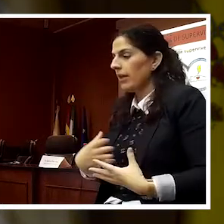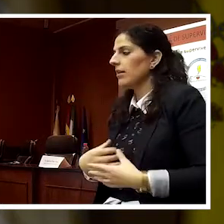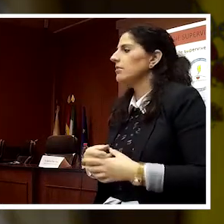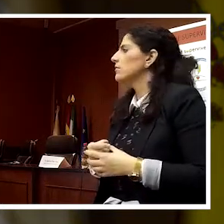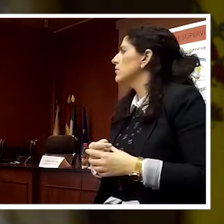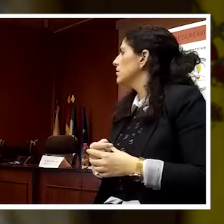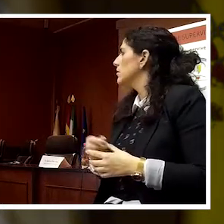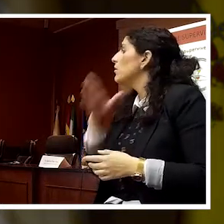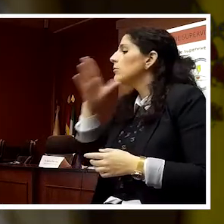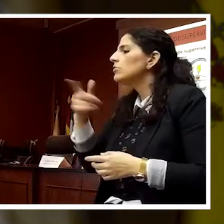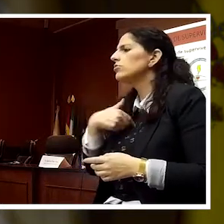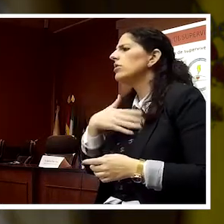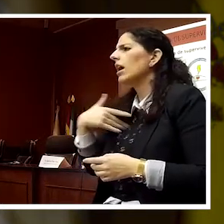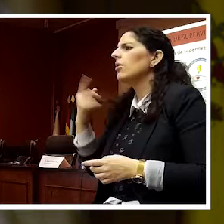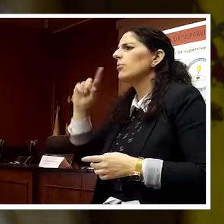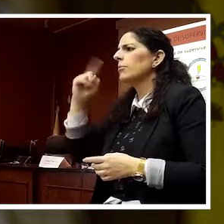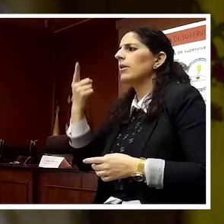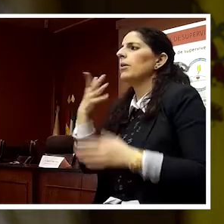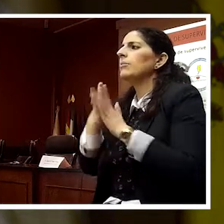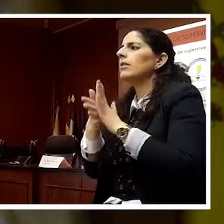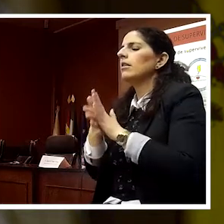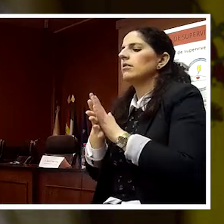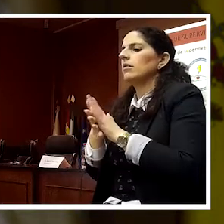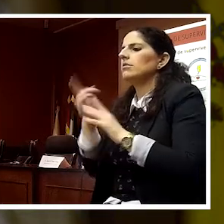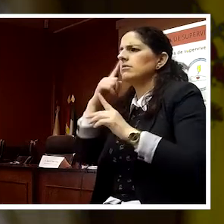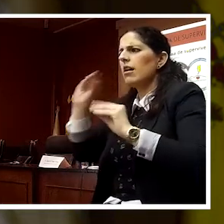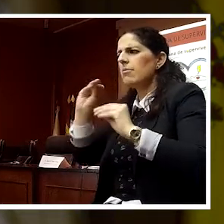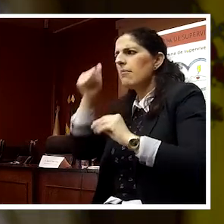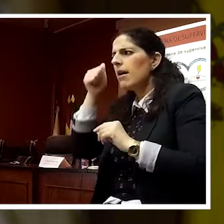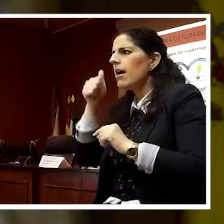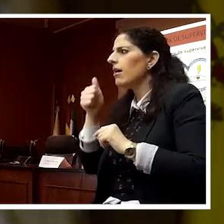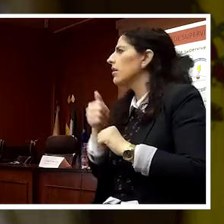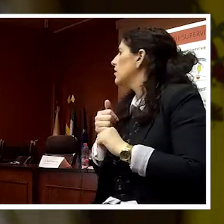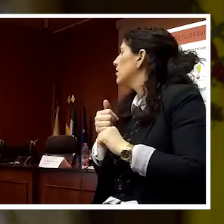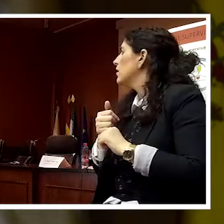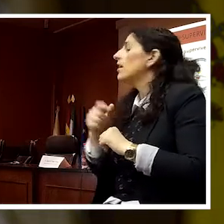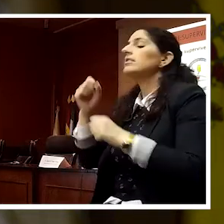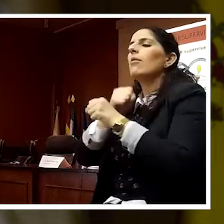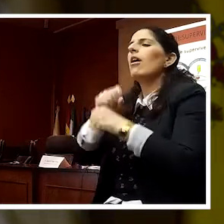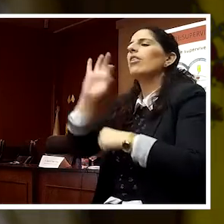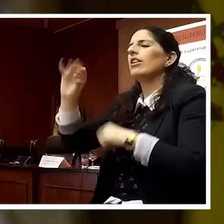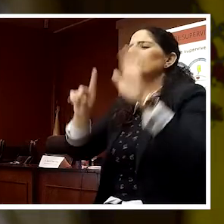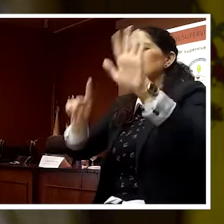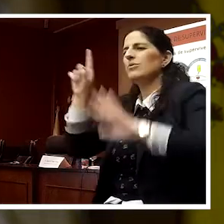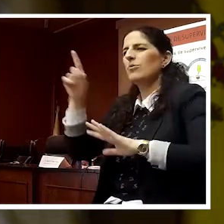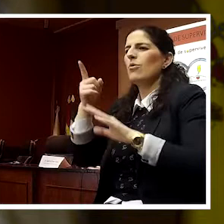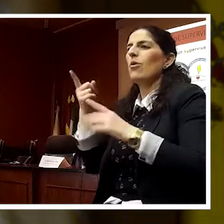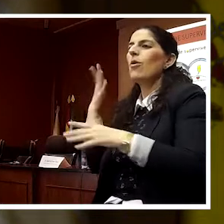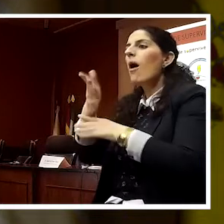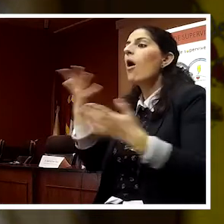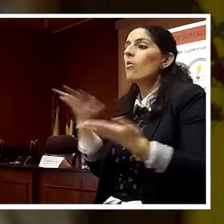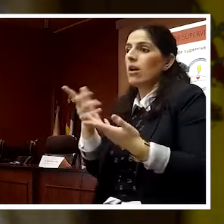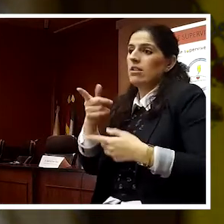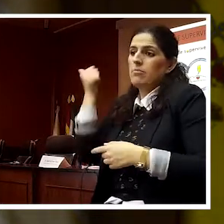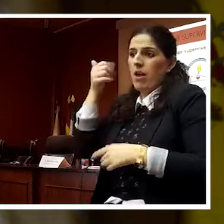pues bueno, yo quiero hacer precisamente un reconocimiento al 061 y a todos los servicios de urgencia que